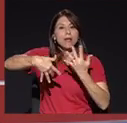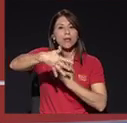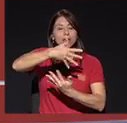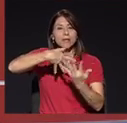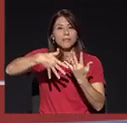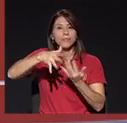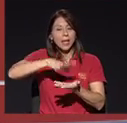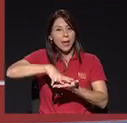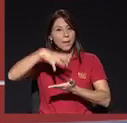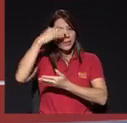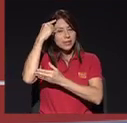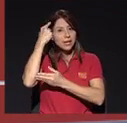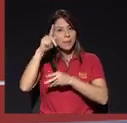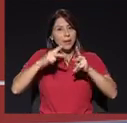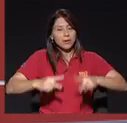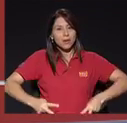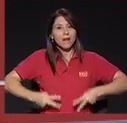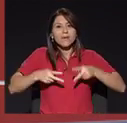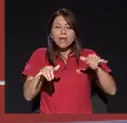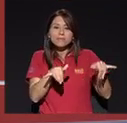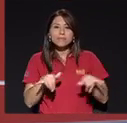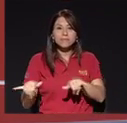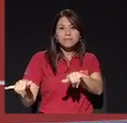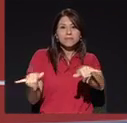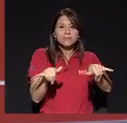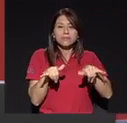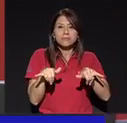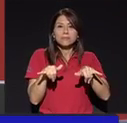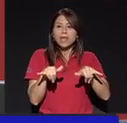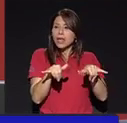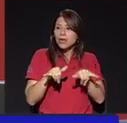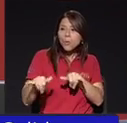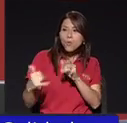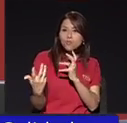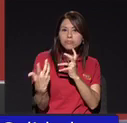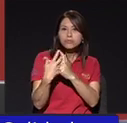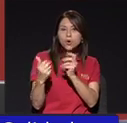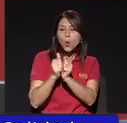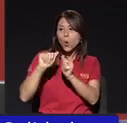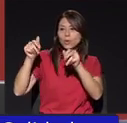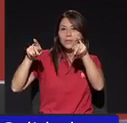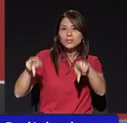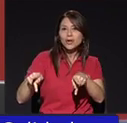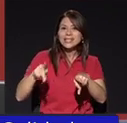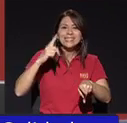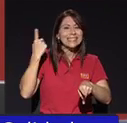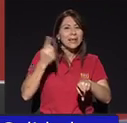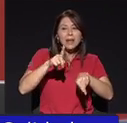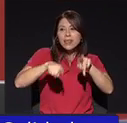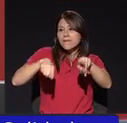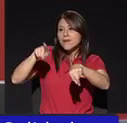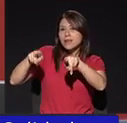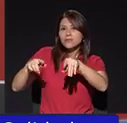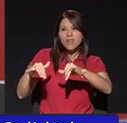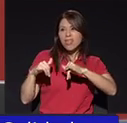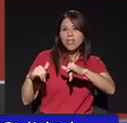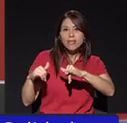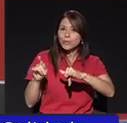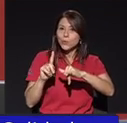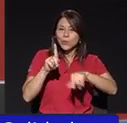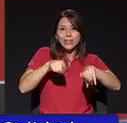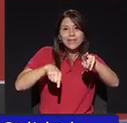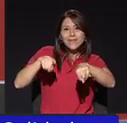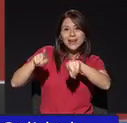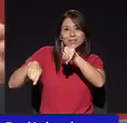aprendizaje para una vida en común con nosotros, que siempre van a ser diversos. La persona con discapacidad es vista